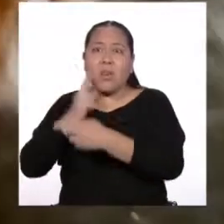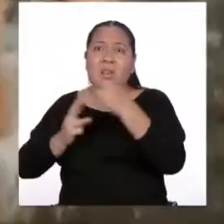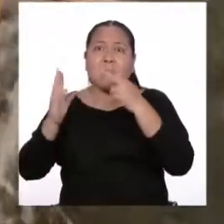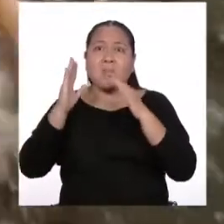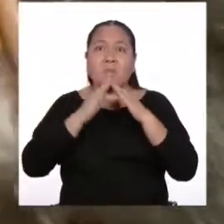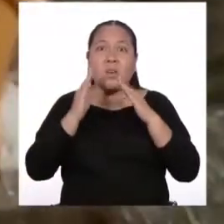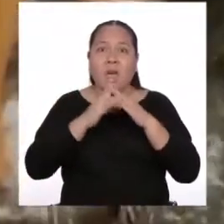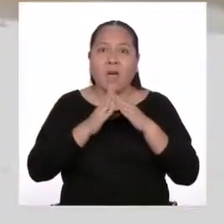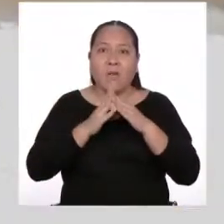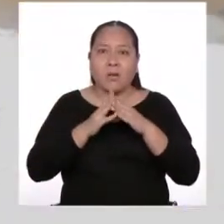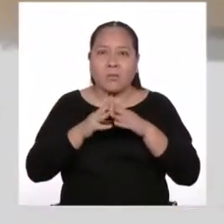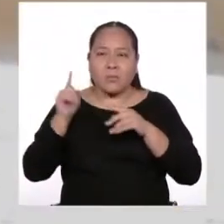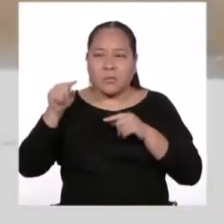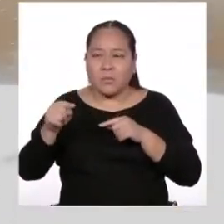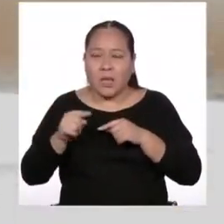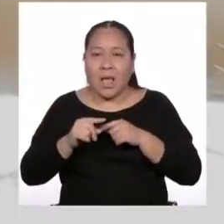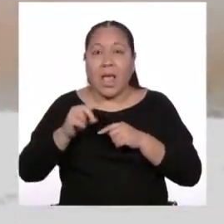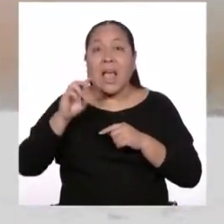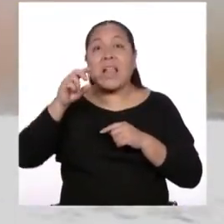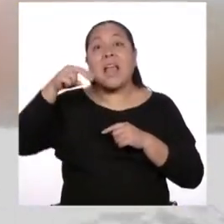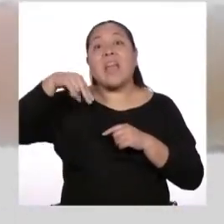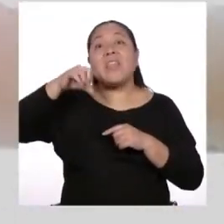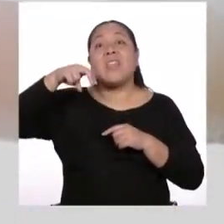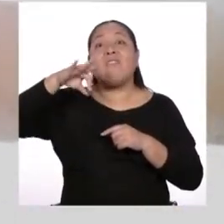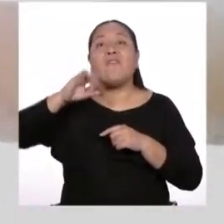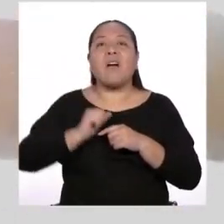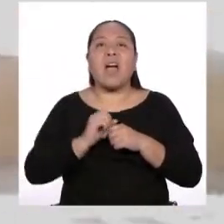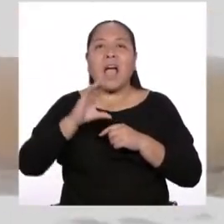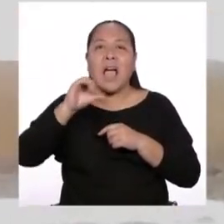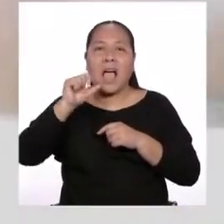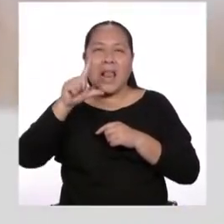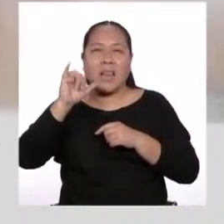Calipso, quien deseaba que fuera su esposo.